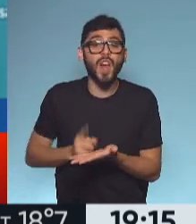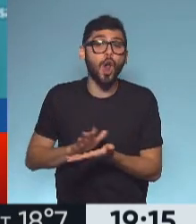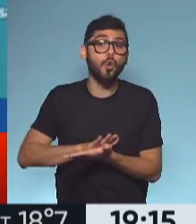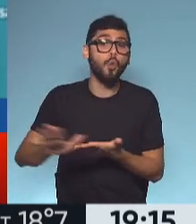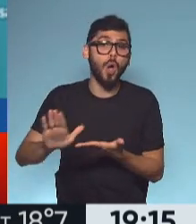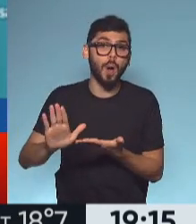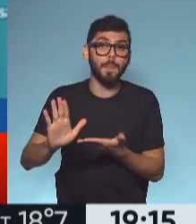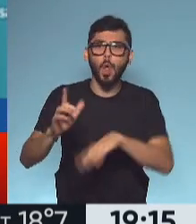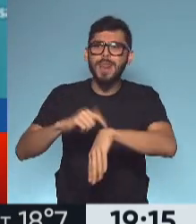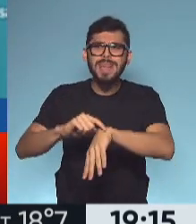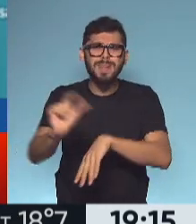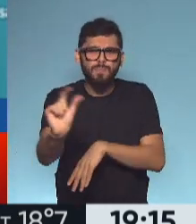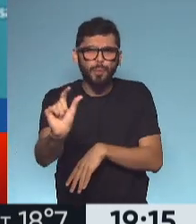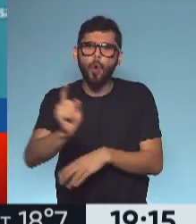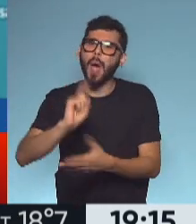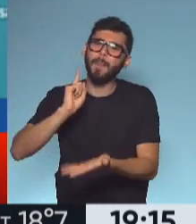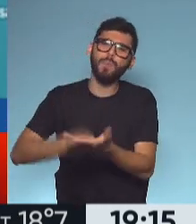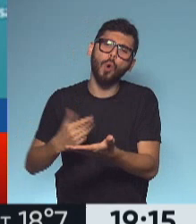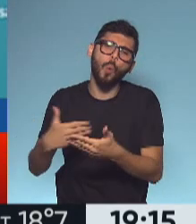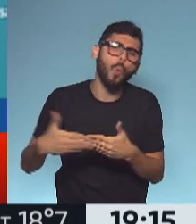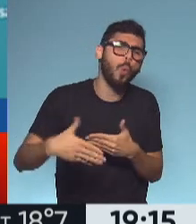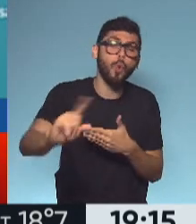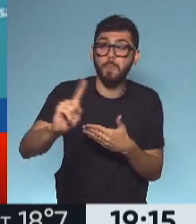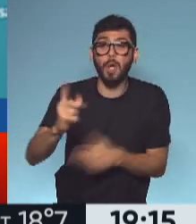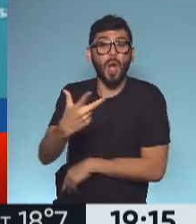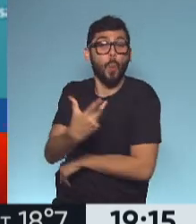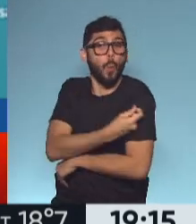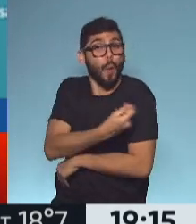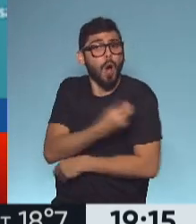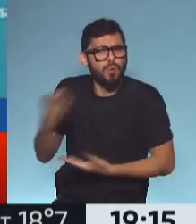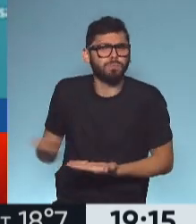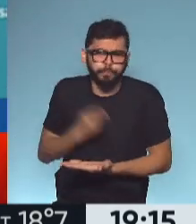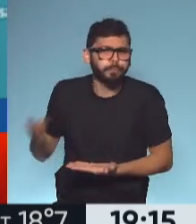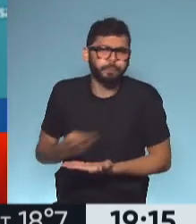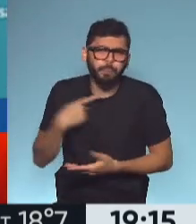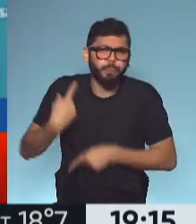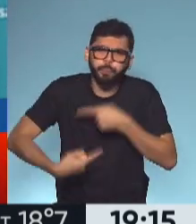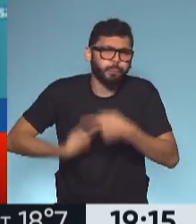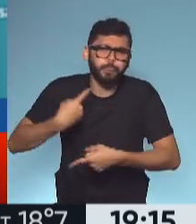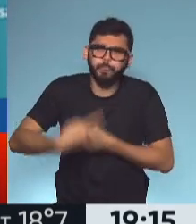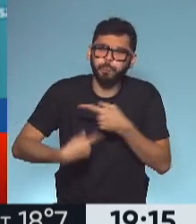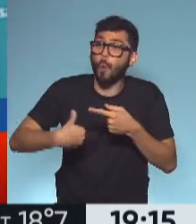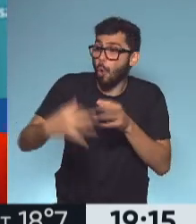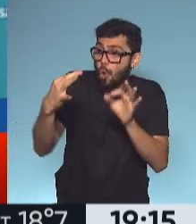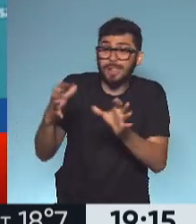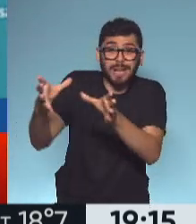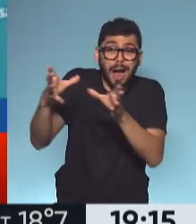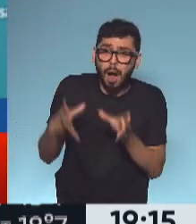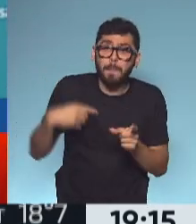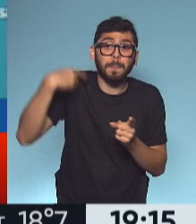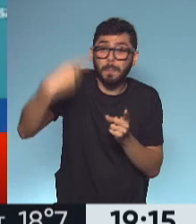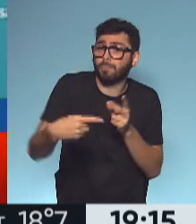acotadas en el tiempo, porque mientras tanto se está vacunando muchísimo y se sigue vacunando, están llegando ahora vacunas y cada vez más